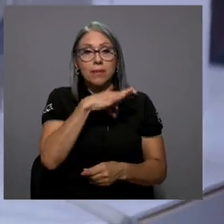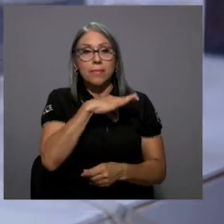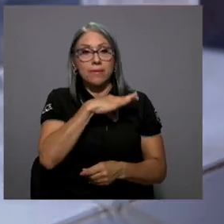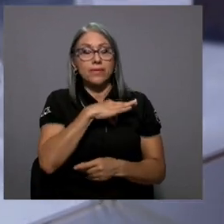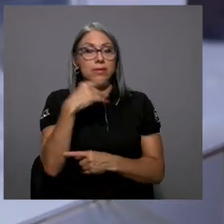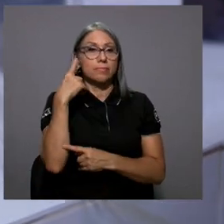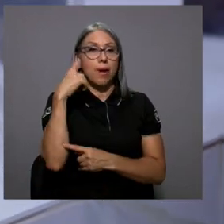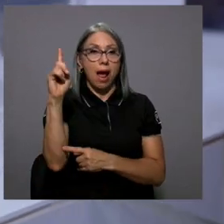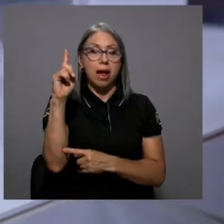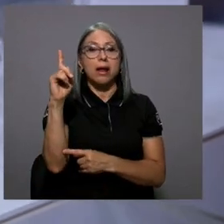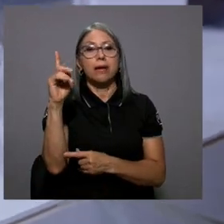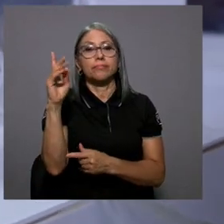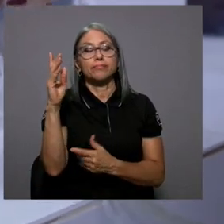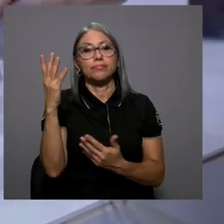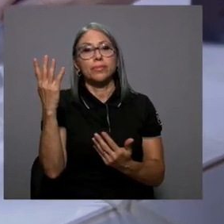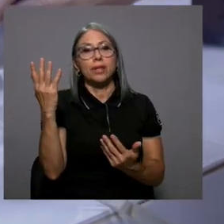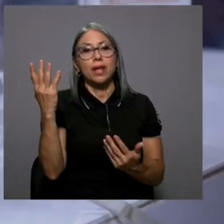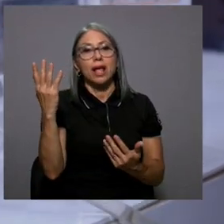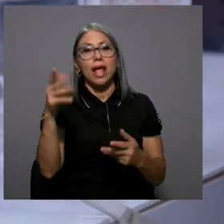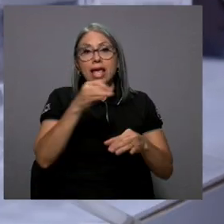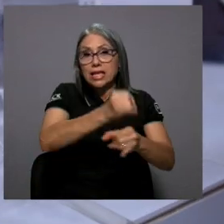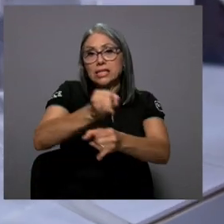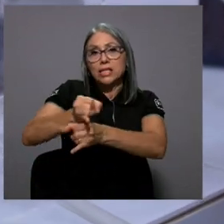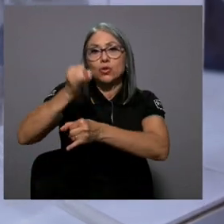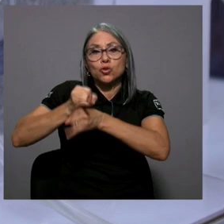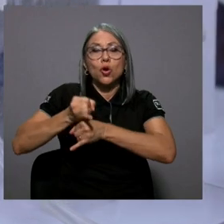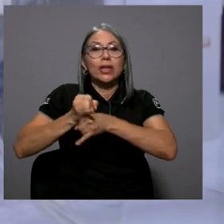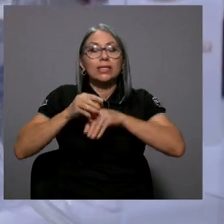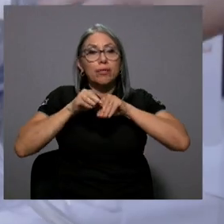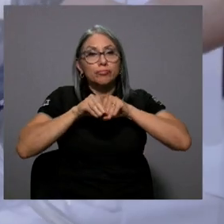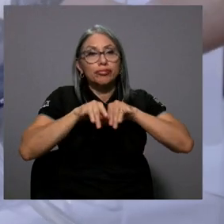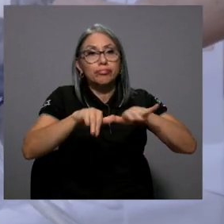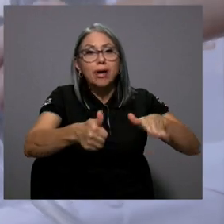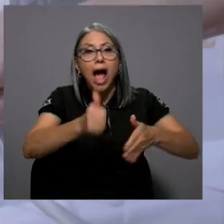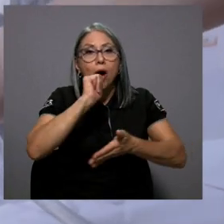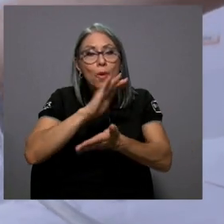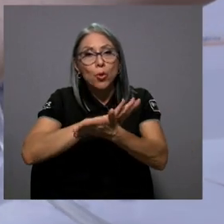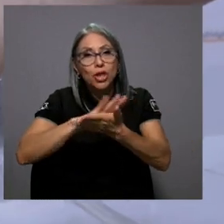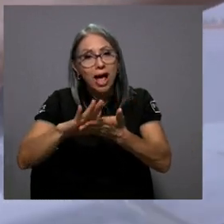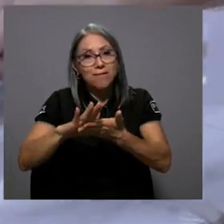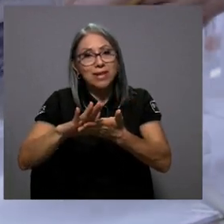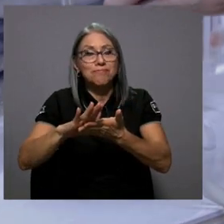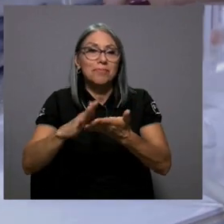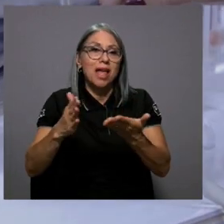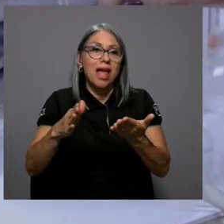beneficio para los entes que brindan el suministro de agua potable,